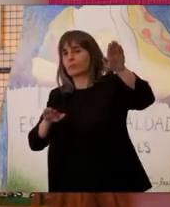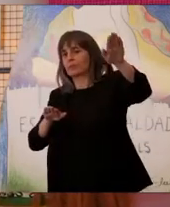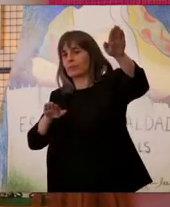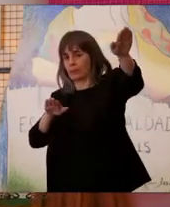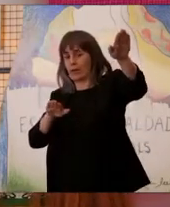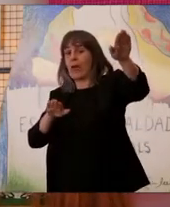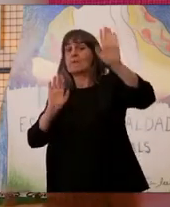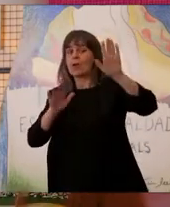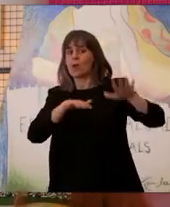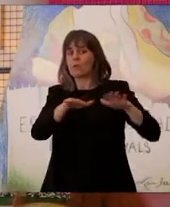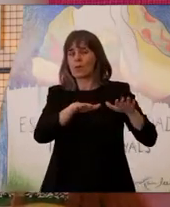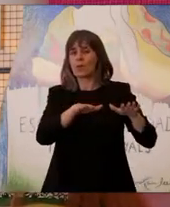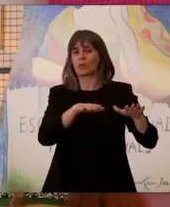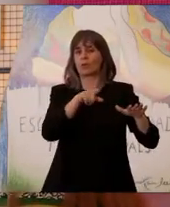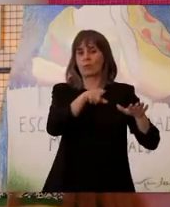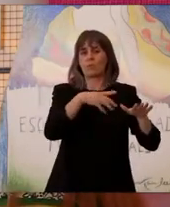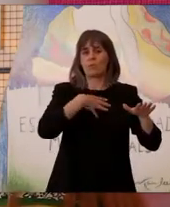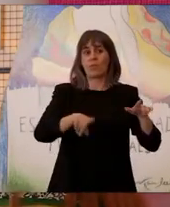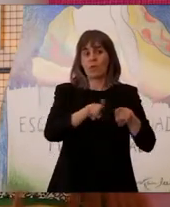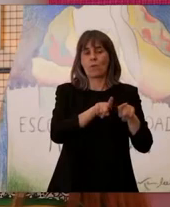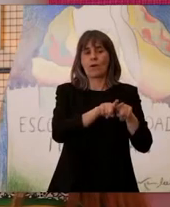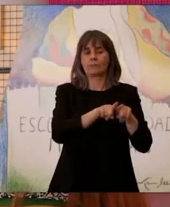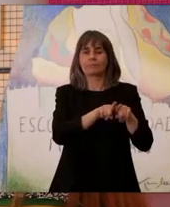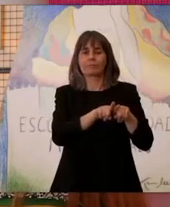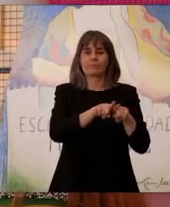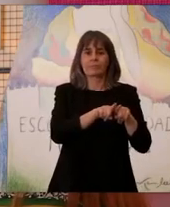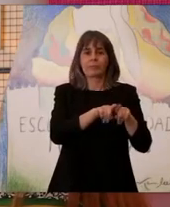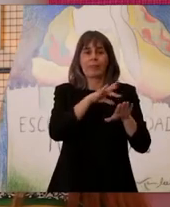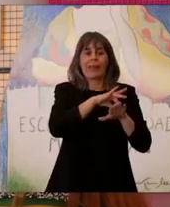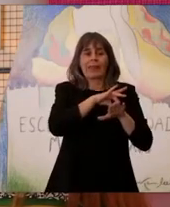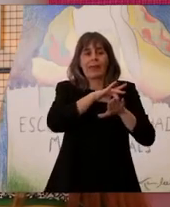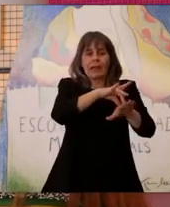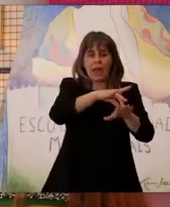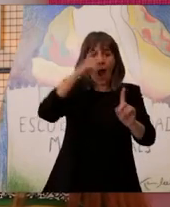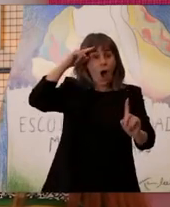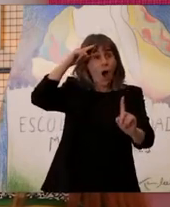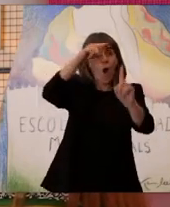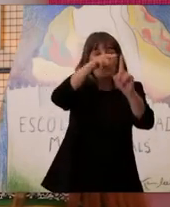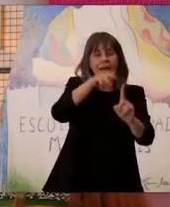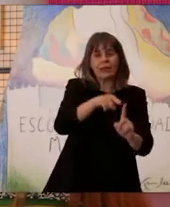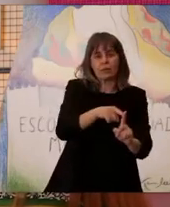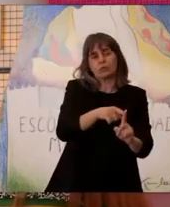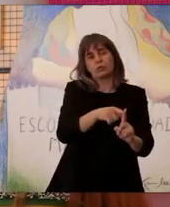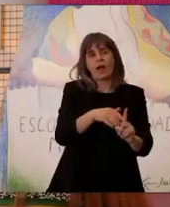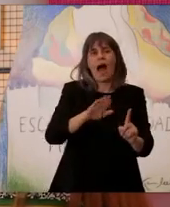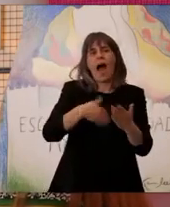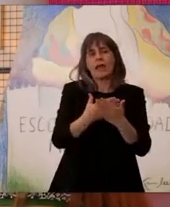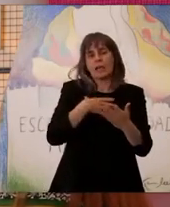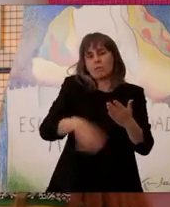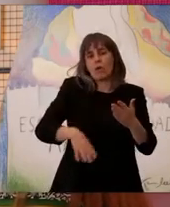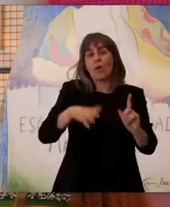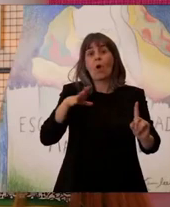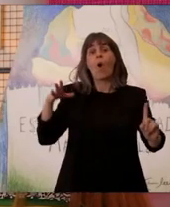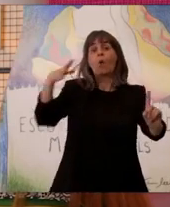movimiento puede trazar lo que en un momento dado pueden ser objetivos incluso utópicos pero después